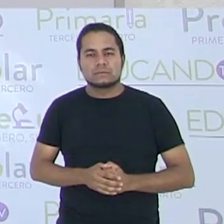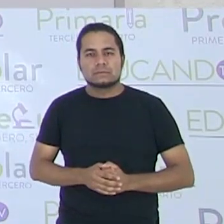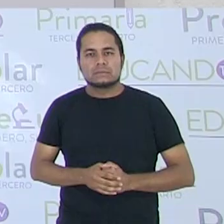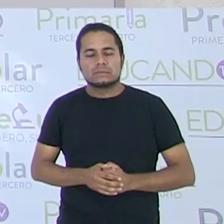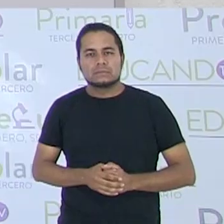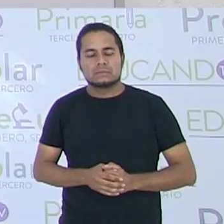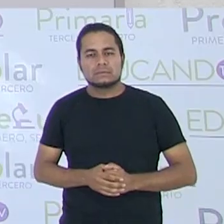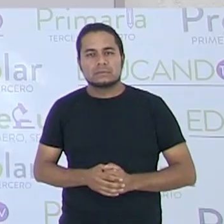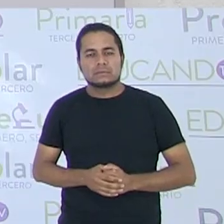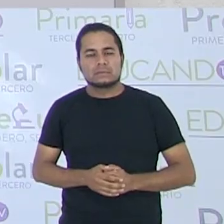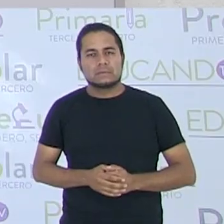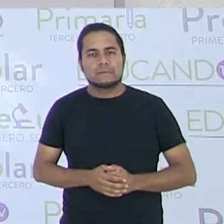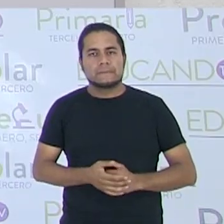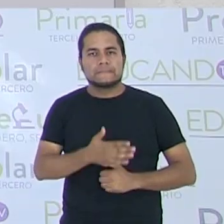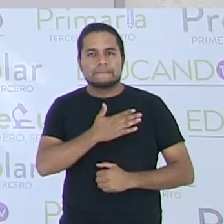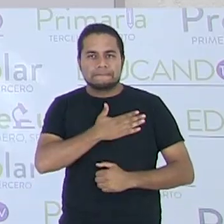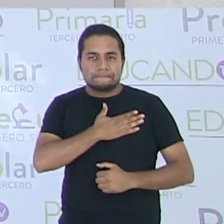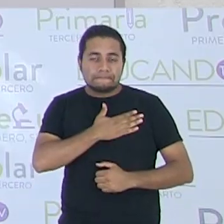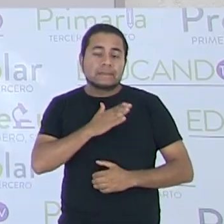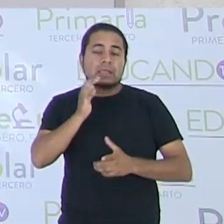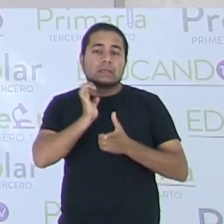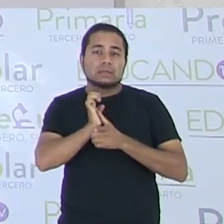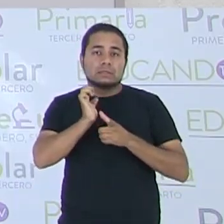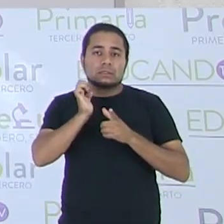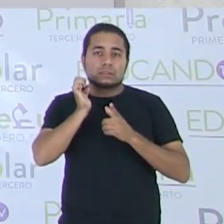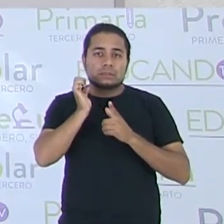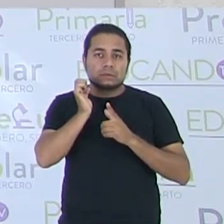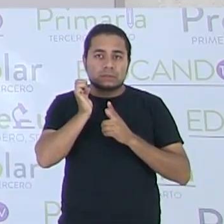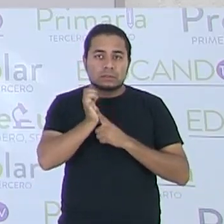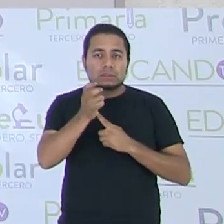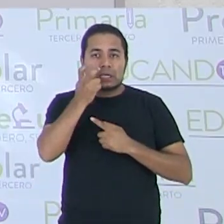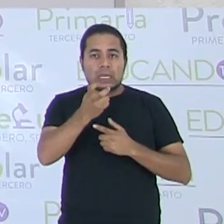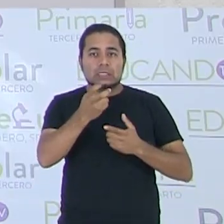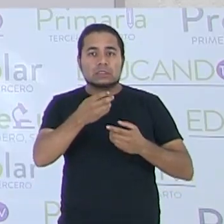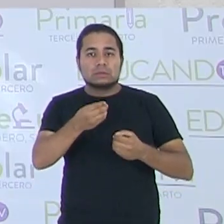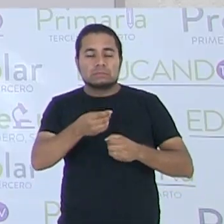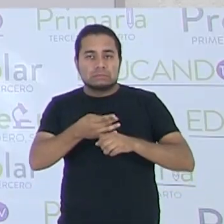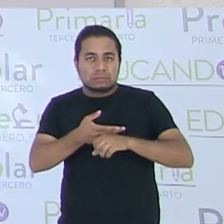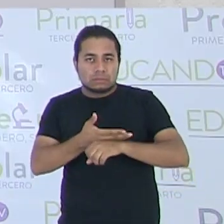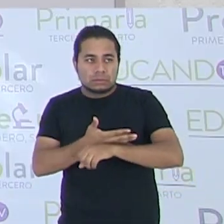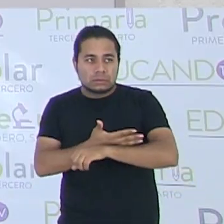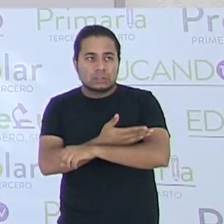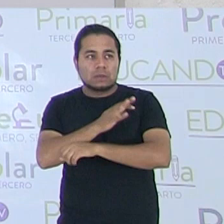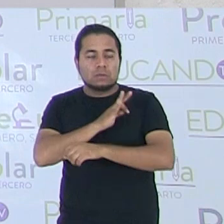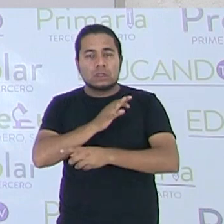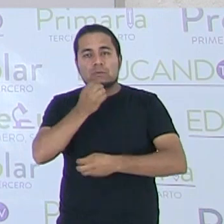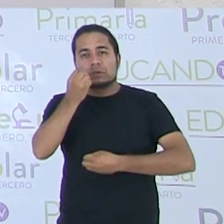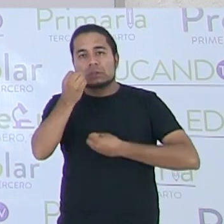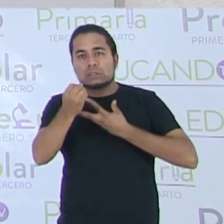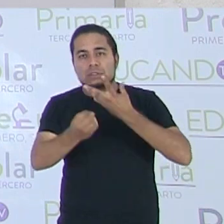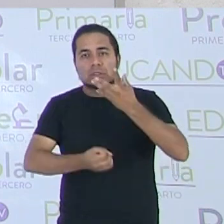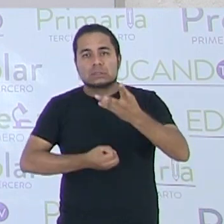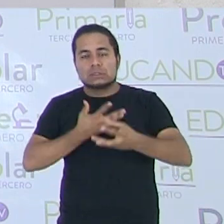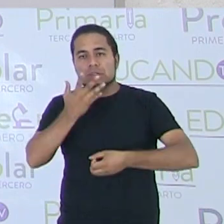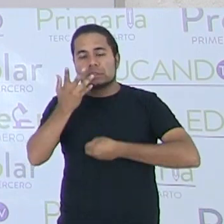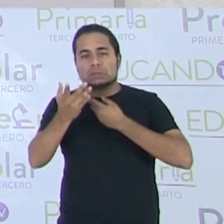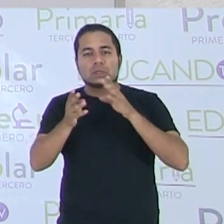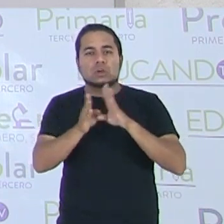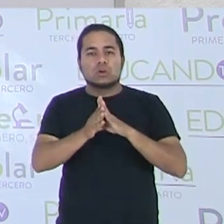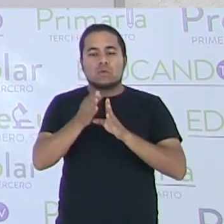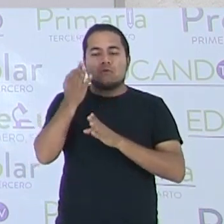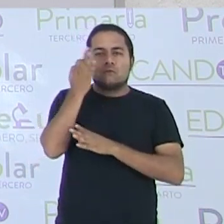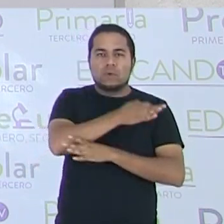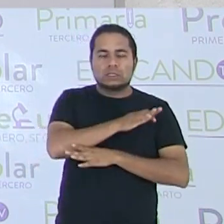comprenderlo mejor. Entonces, estos sentimientos se pueden expresar de manera figurada